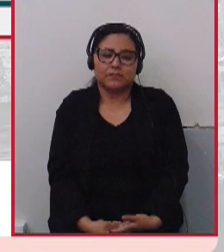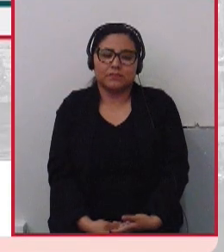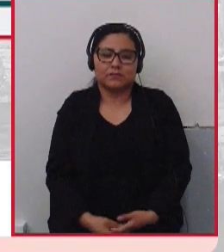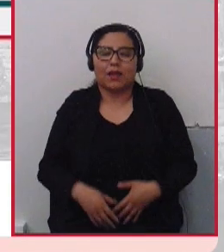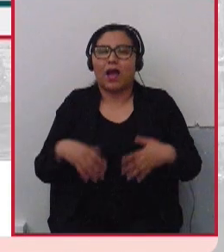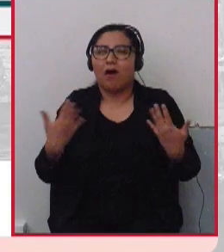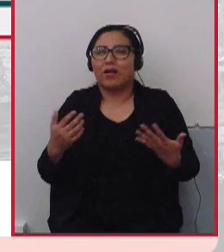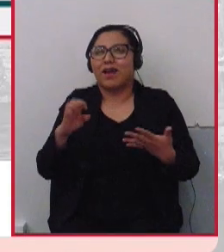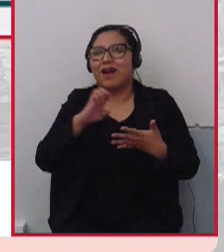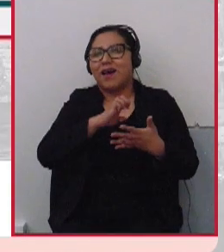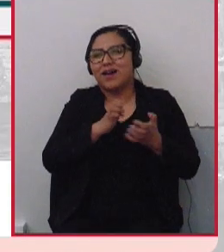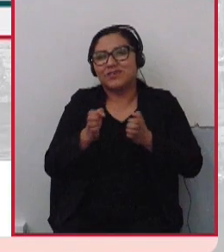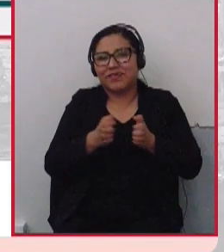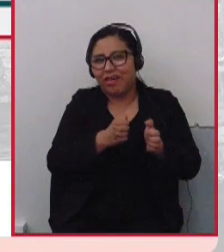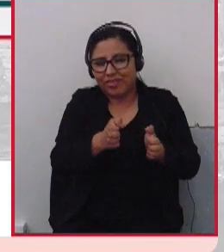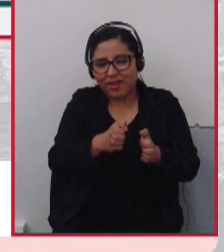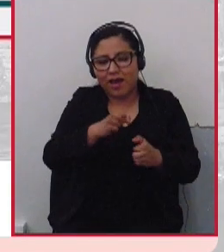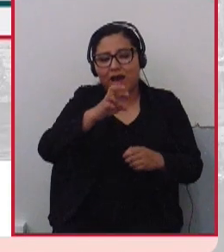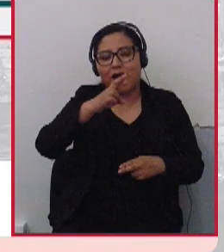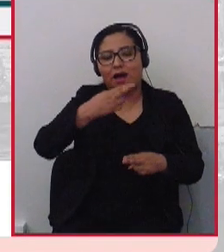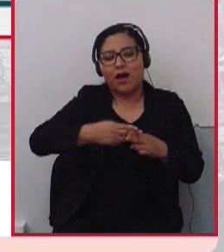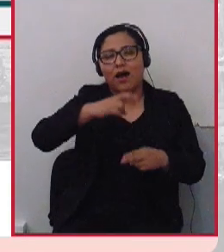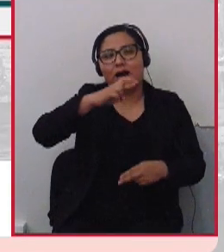¿Cuál fue nuestra estrategia del ramp-up?